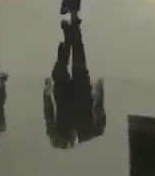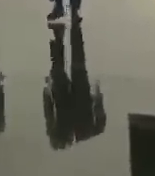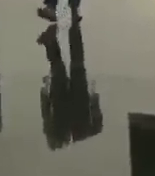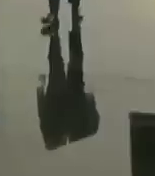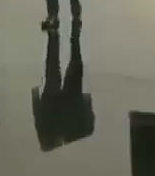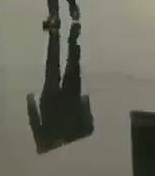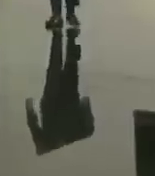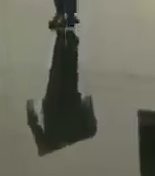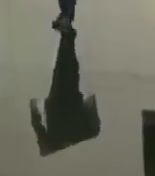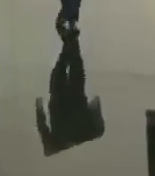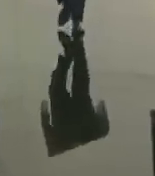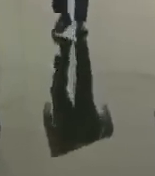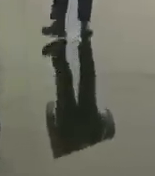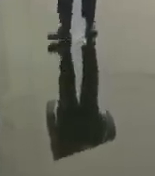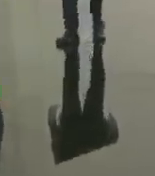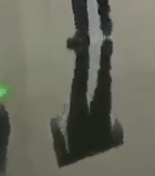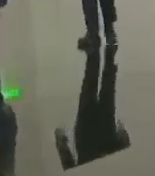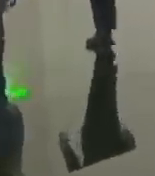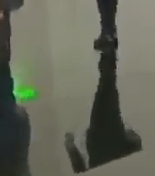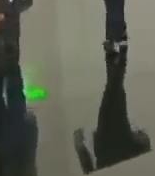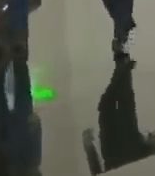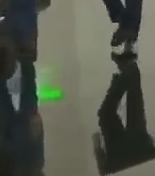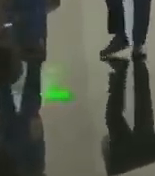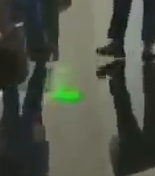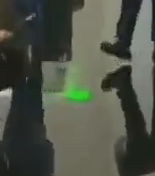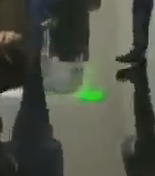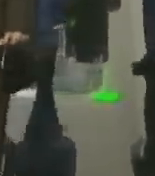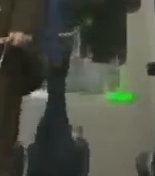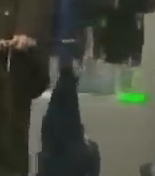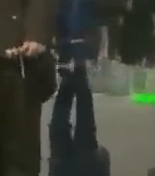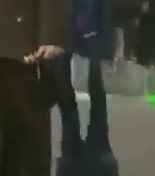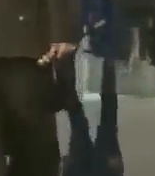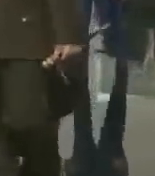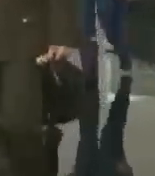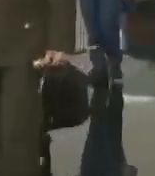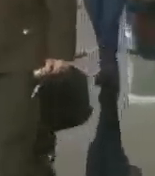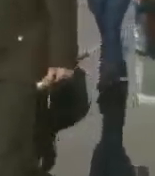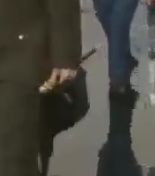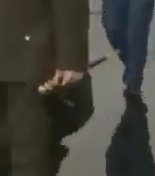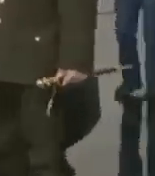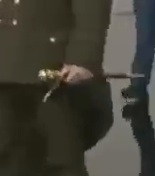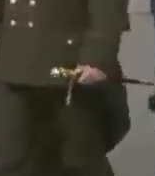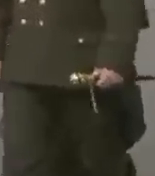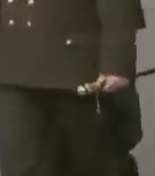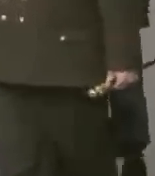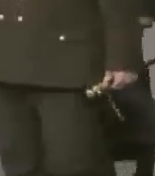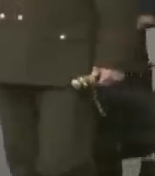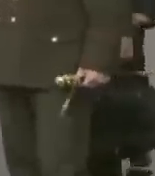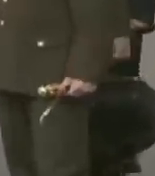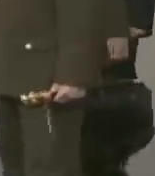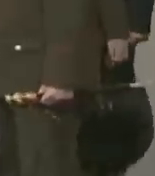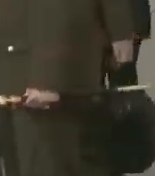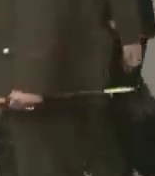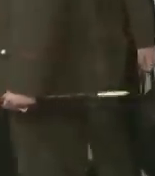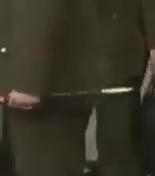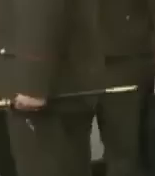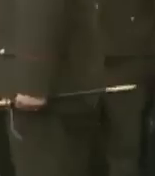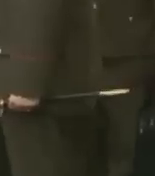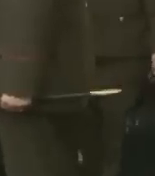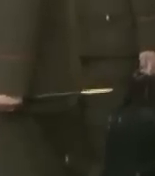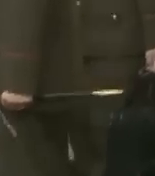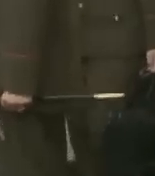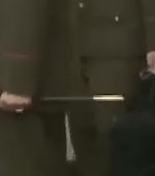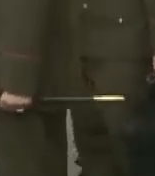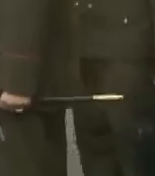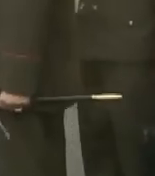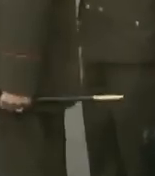Silvia Flores, Maduro primera combatiente de la República, la ciudadana vicepresidenta ejecutiva de la República Bolivariana de Venezuela, Nancy